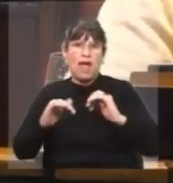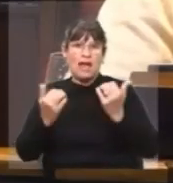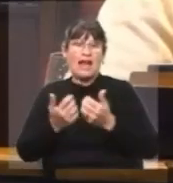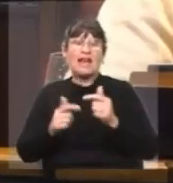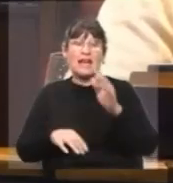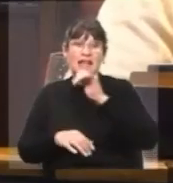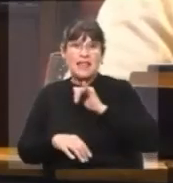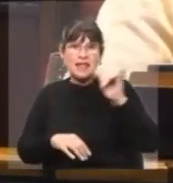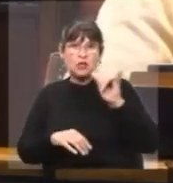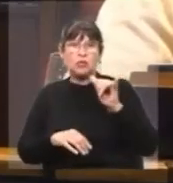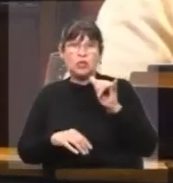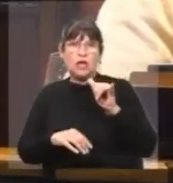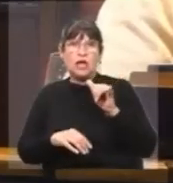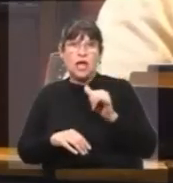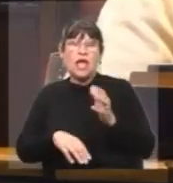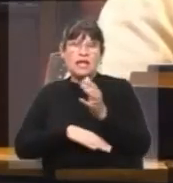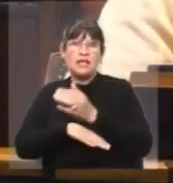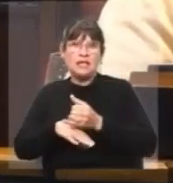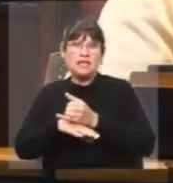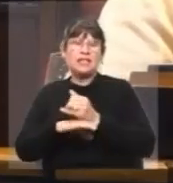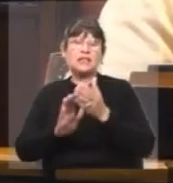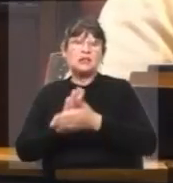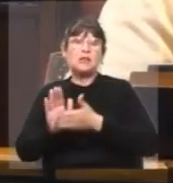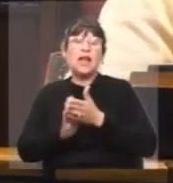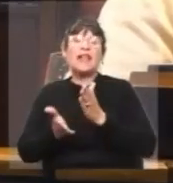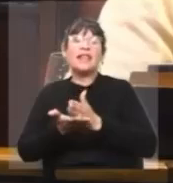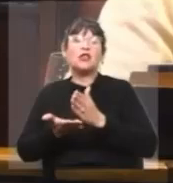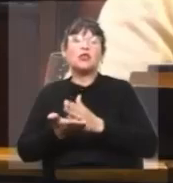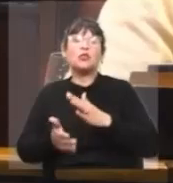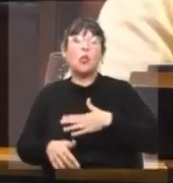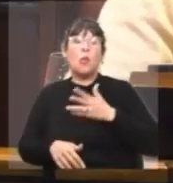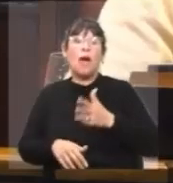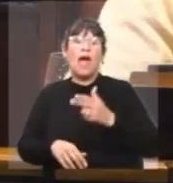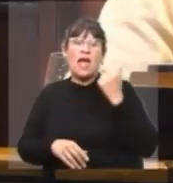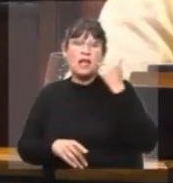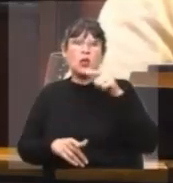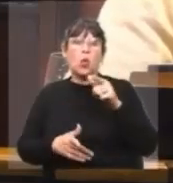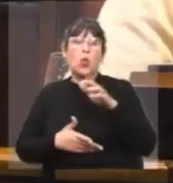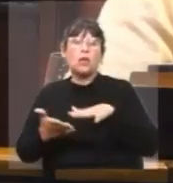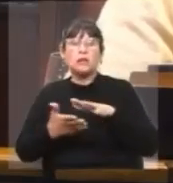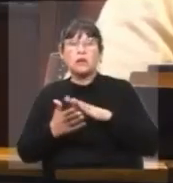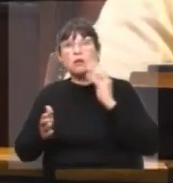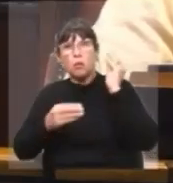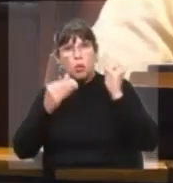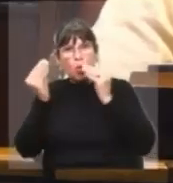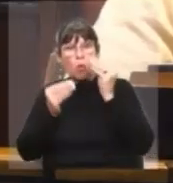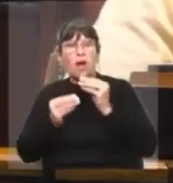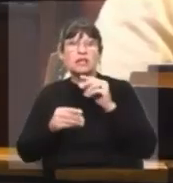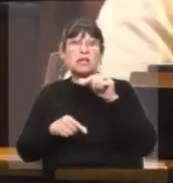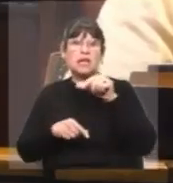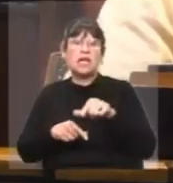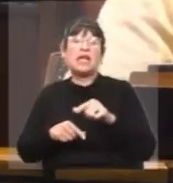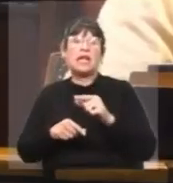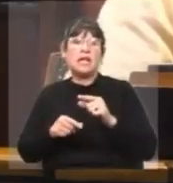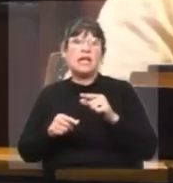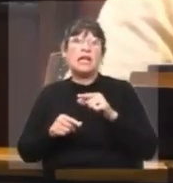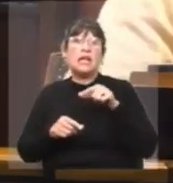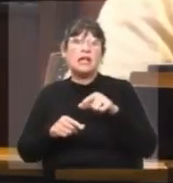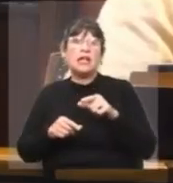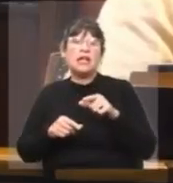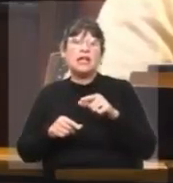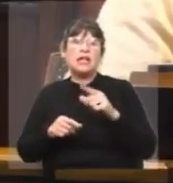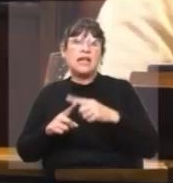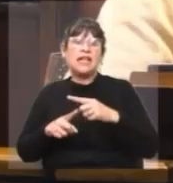denunci ante la institución Nacional de Derechos Humanos un acontecimiento preocupante que tuvo lugar durante la reciente